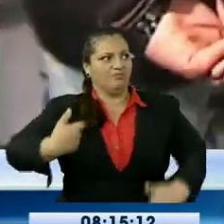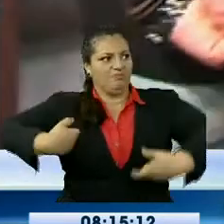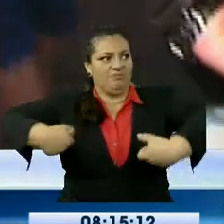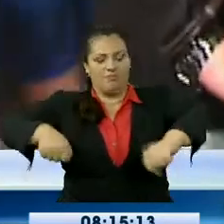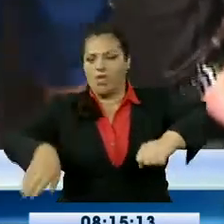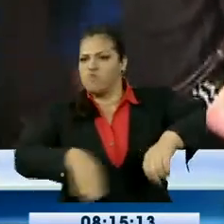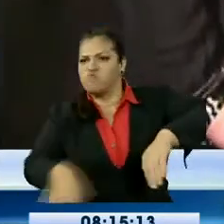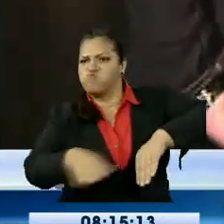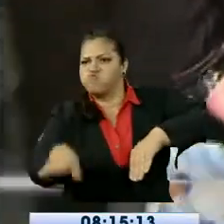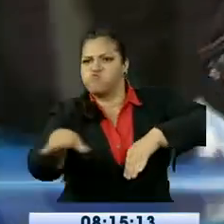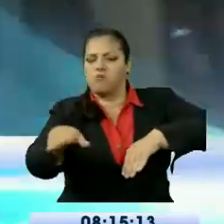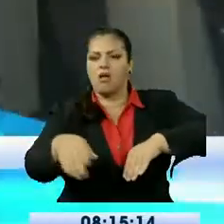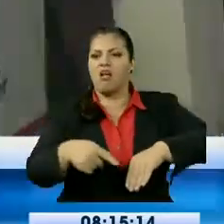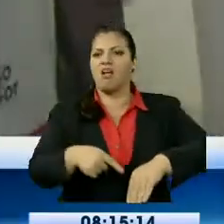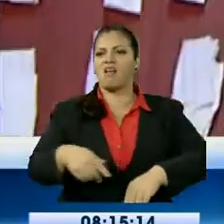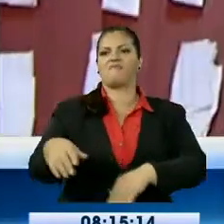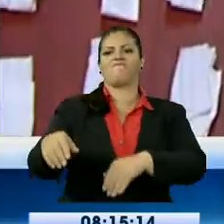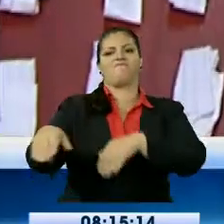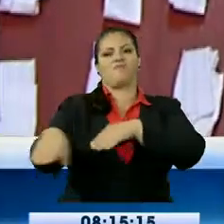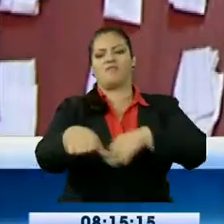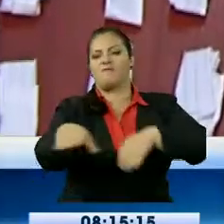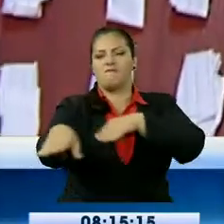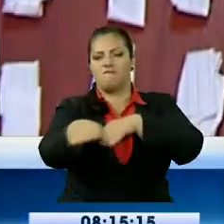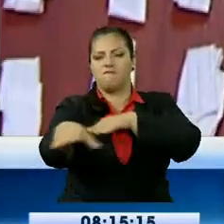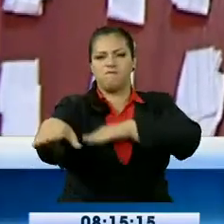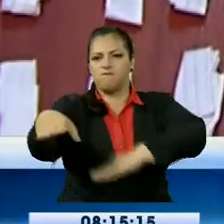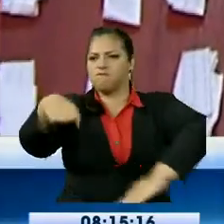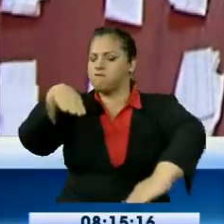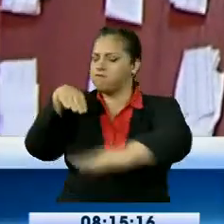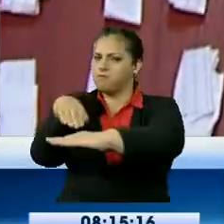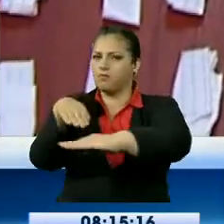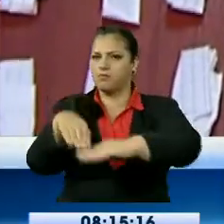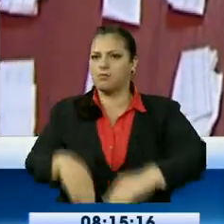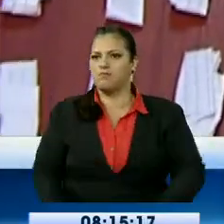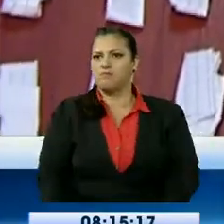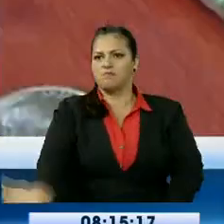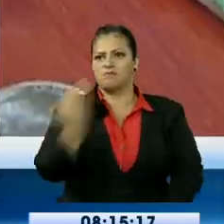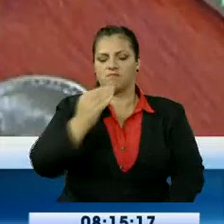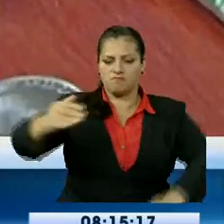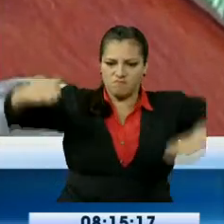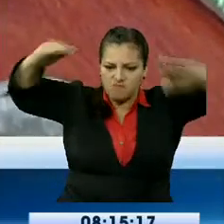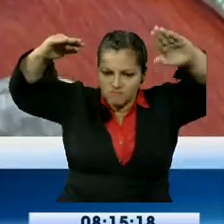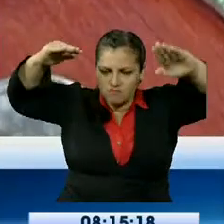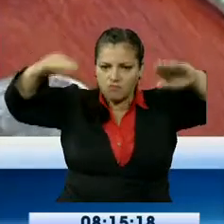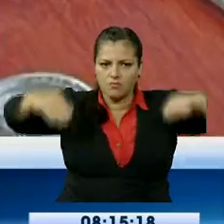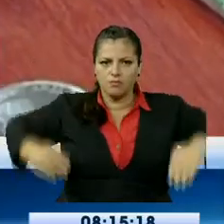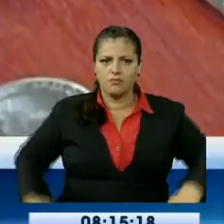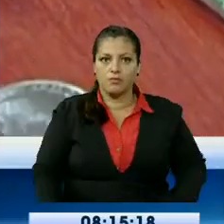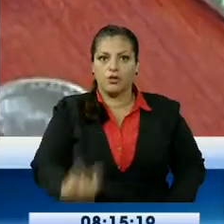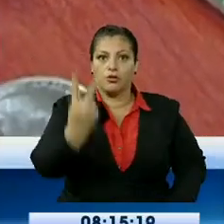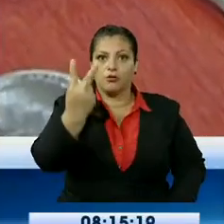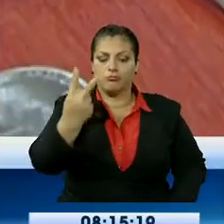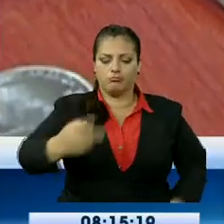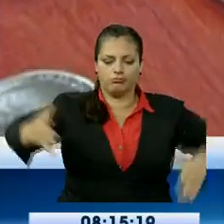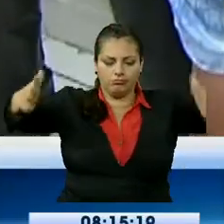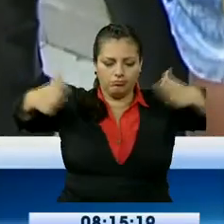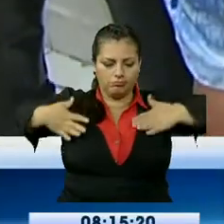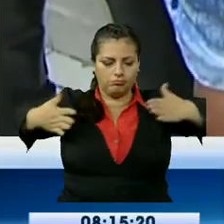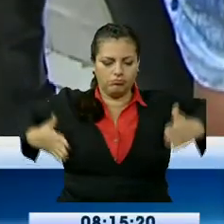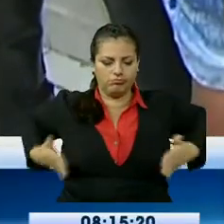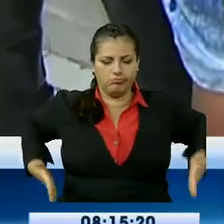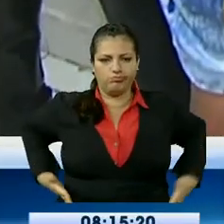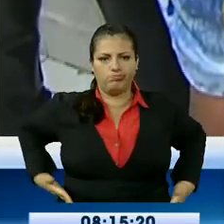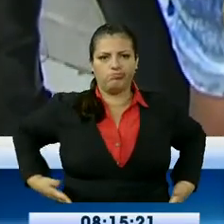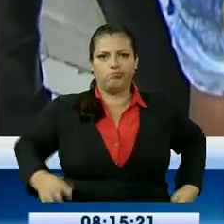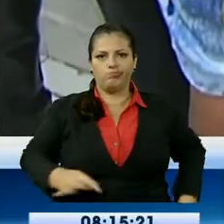la inspección de sus prendas de vestir, varios sobres que no tenían una postdata, pero sí varios destinatarios, a juzgar